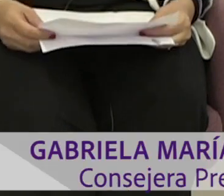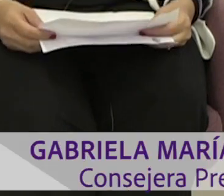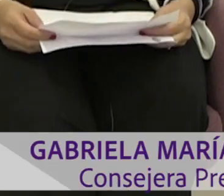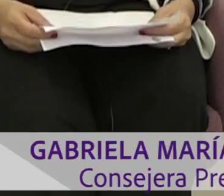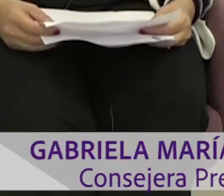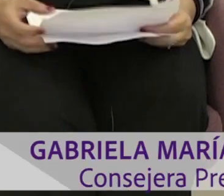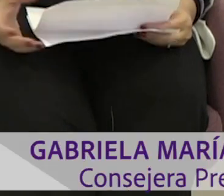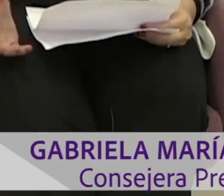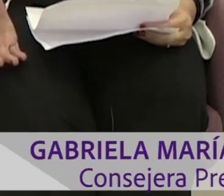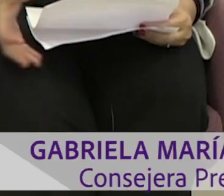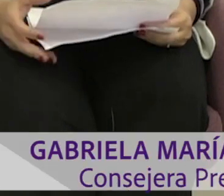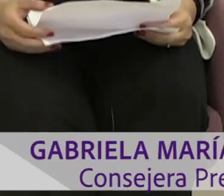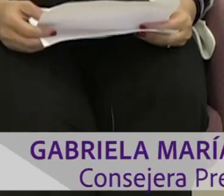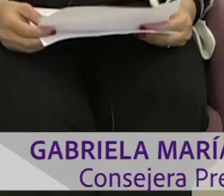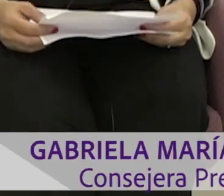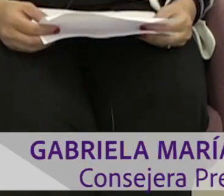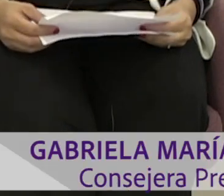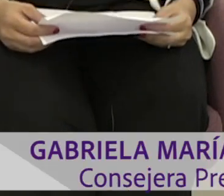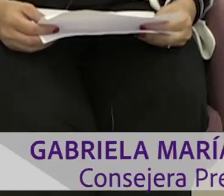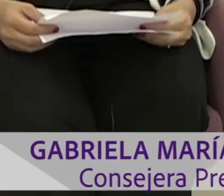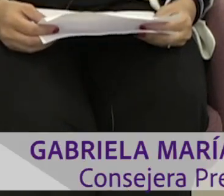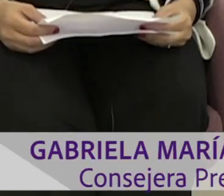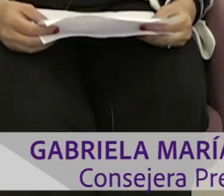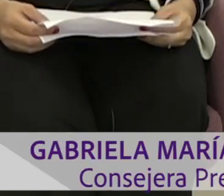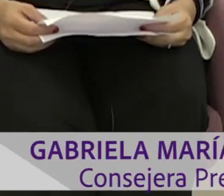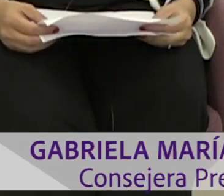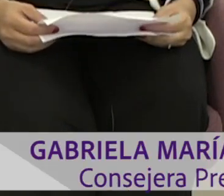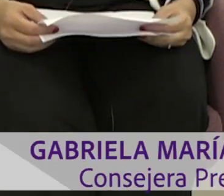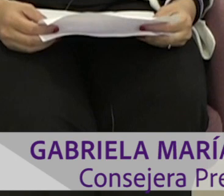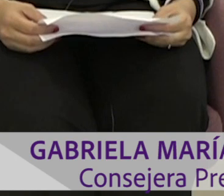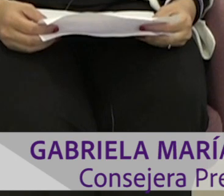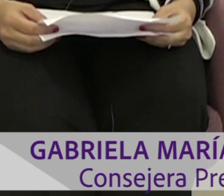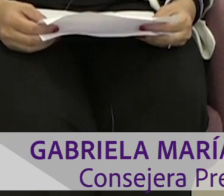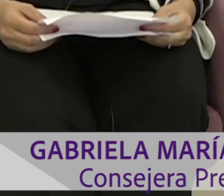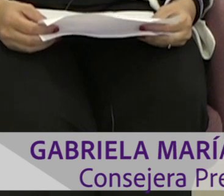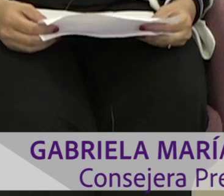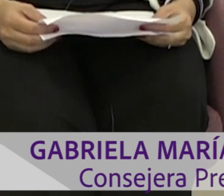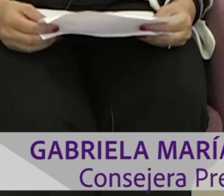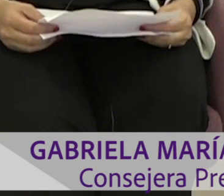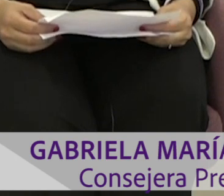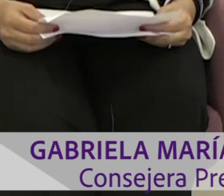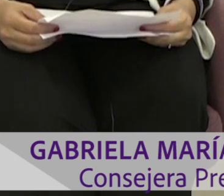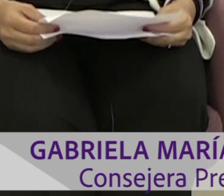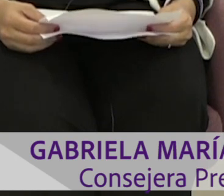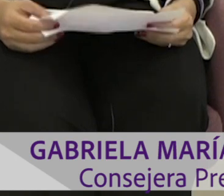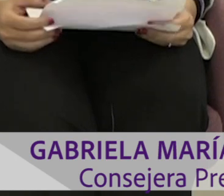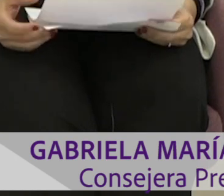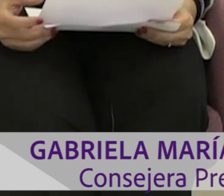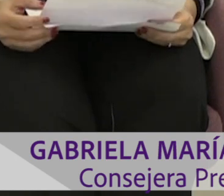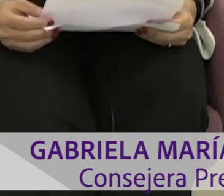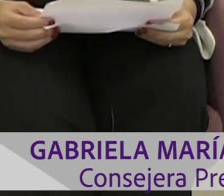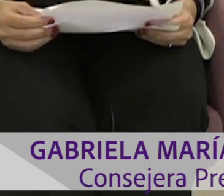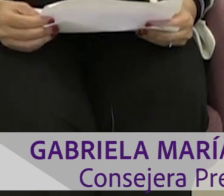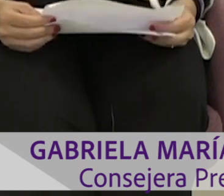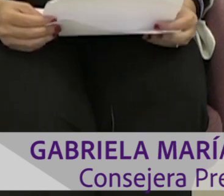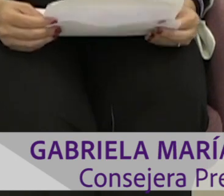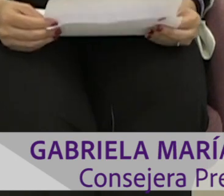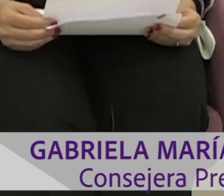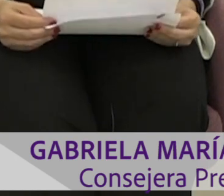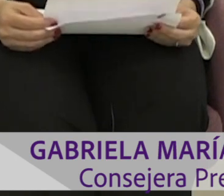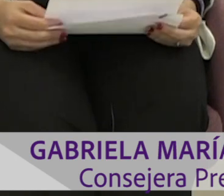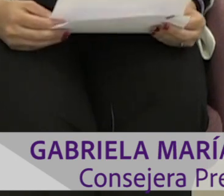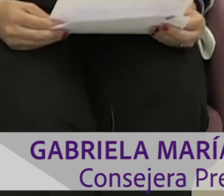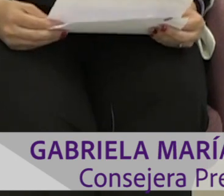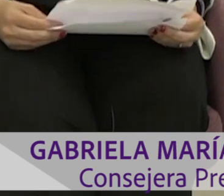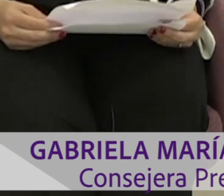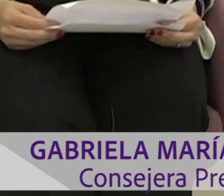de diálogo en donde estaremos analizando temas relacionados con la democracia en nuestro país y en nuestra entidad. Y